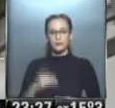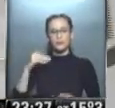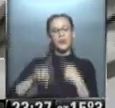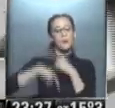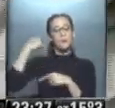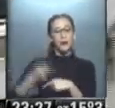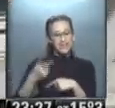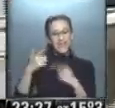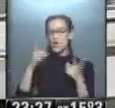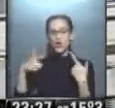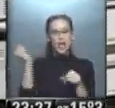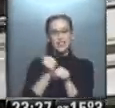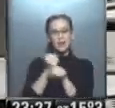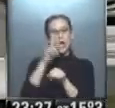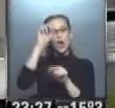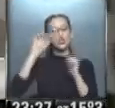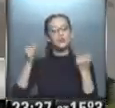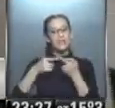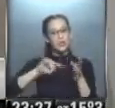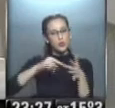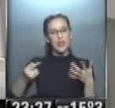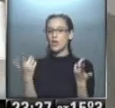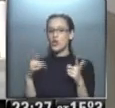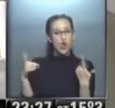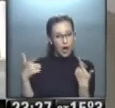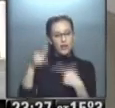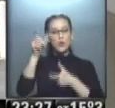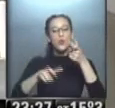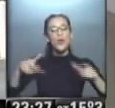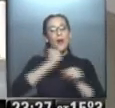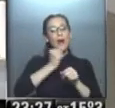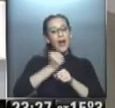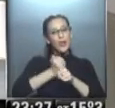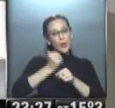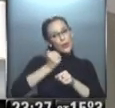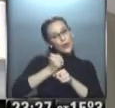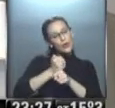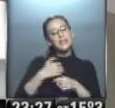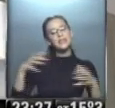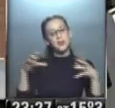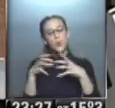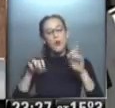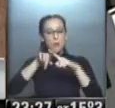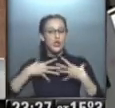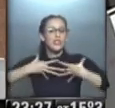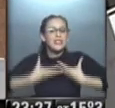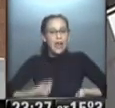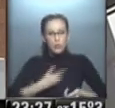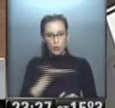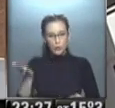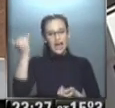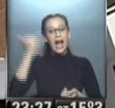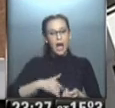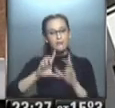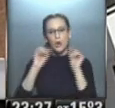Mañana habrá cese de actividades en los hospitales porteños. Los trabajadores de la Coordinadora Gremial por la Salud Pública